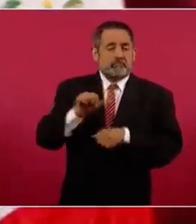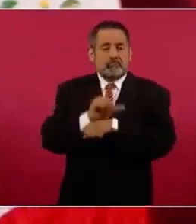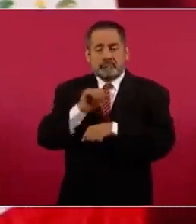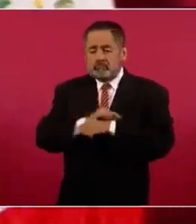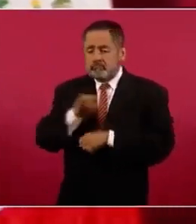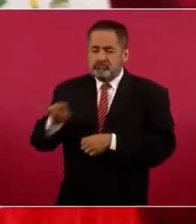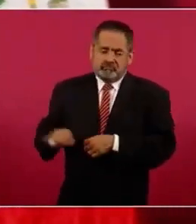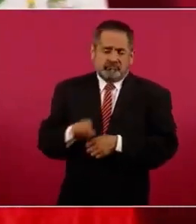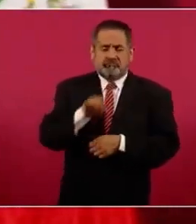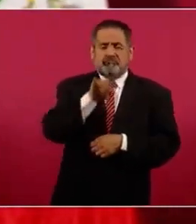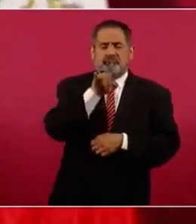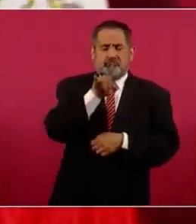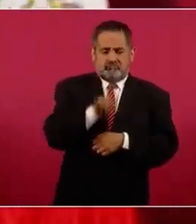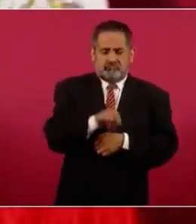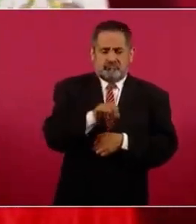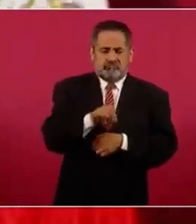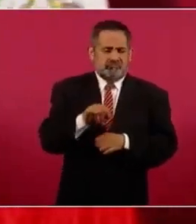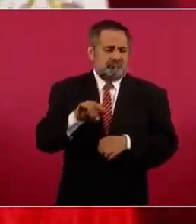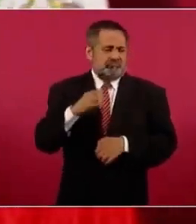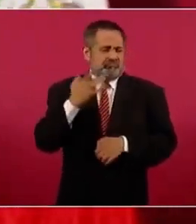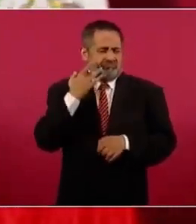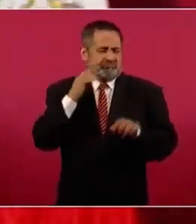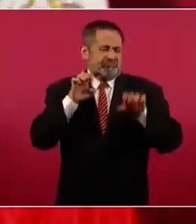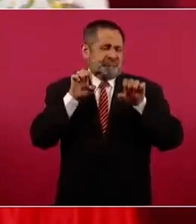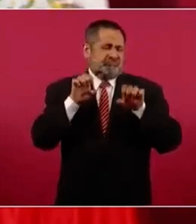y va un camión urbano